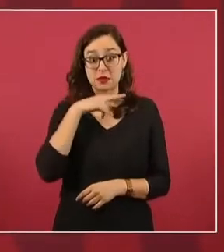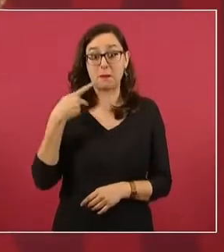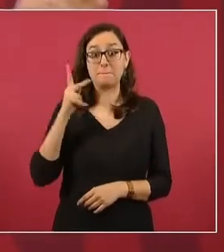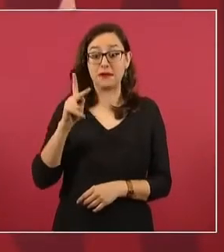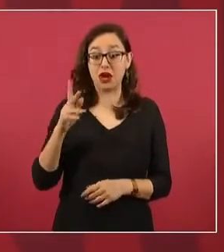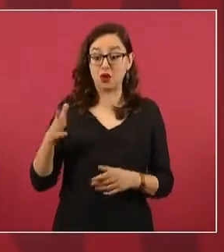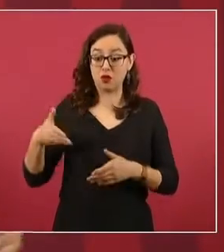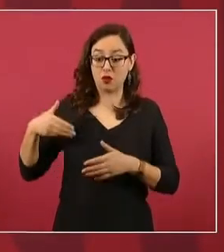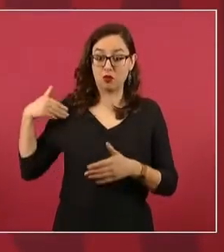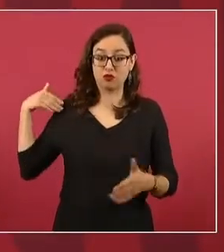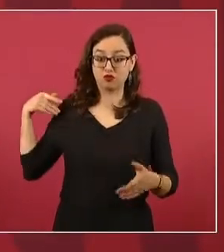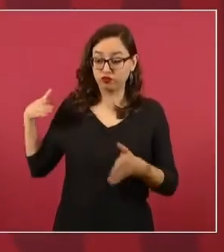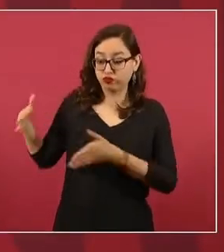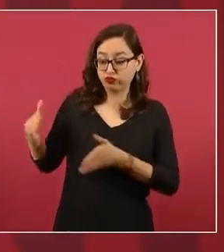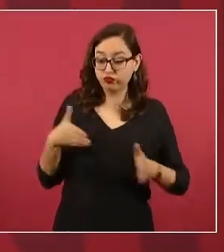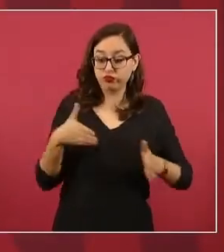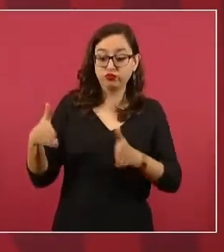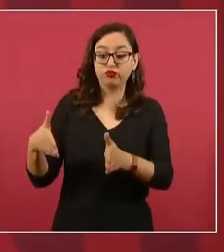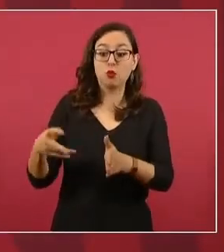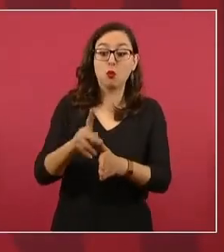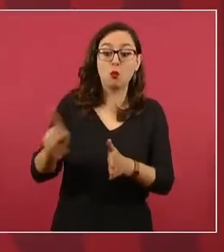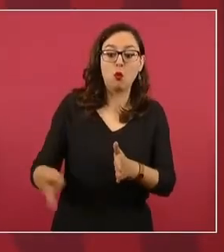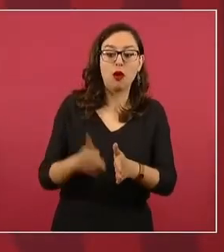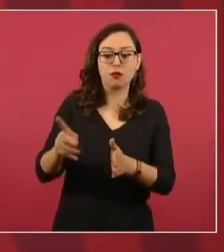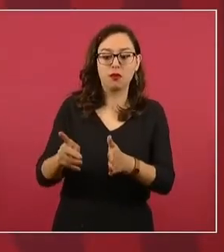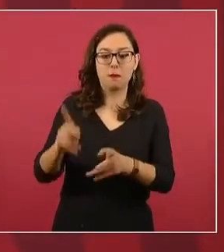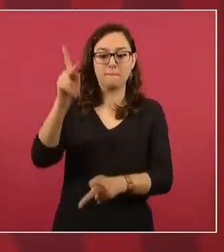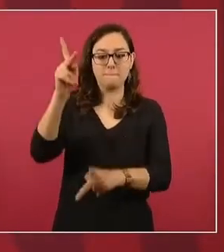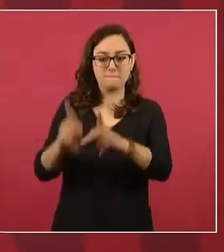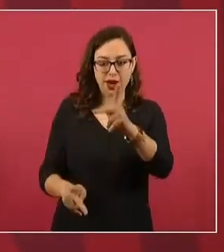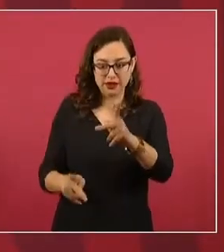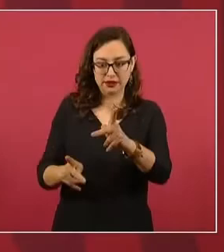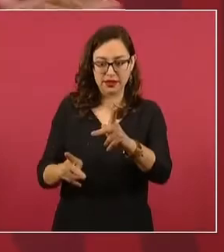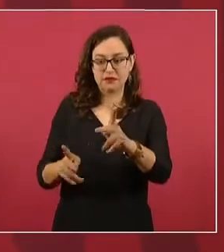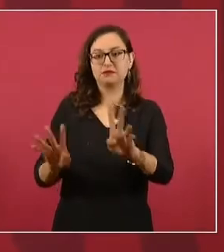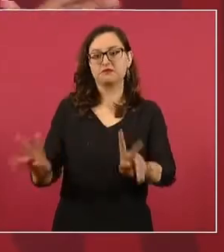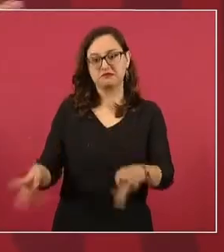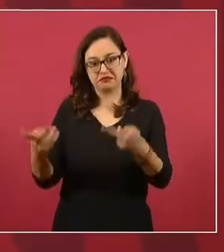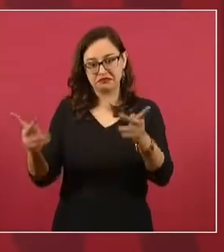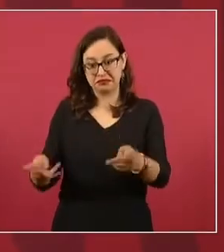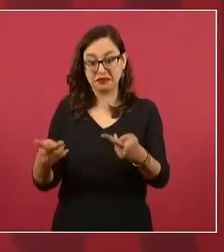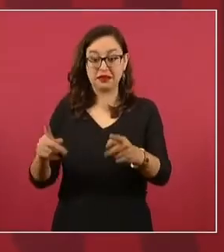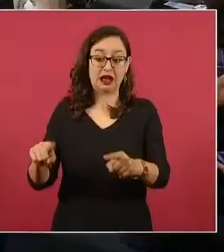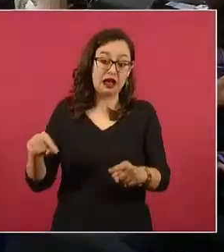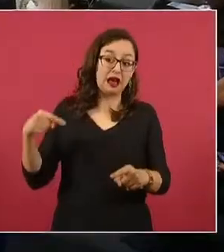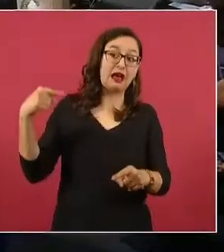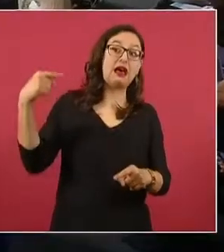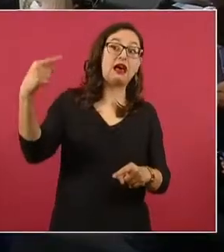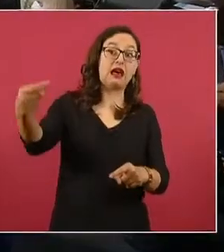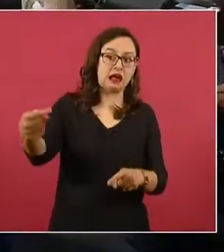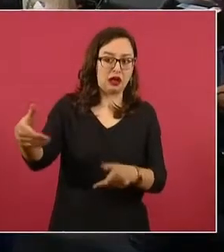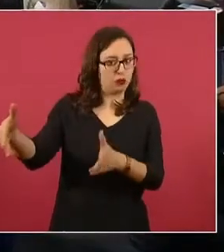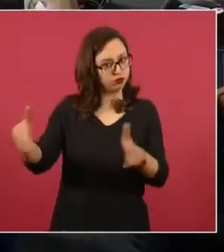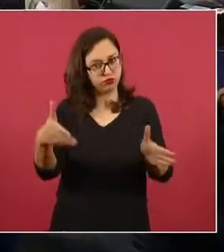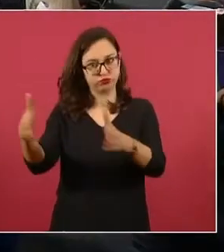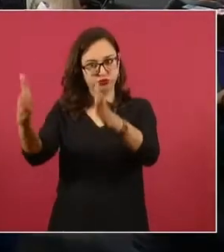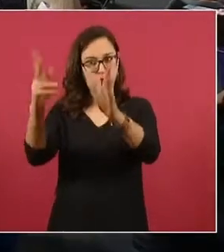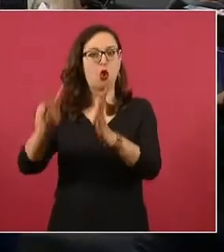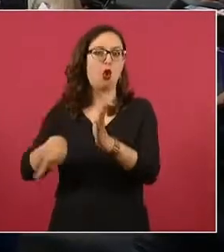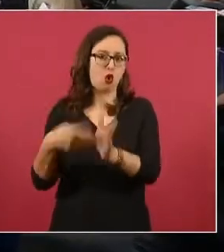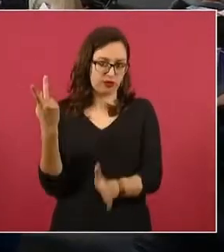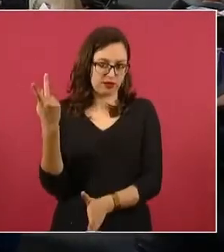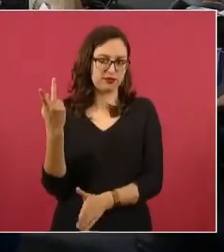ahí sus negocios no se vean perjudicados, porque no estamos para dejar a la